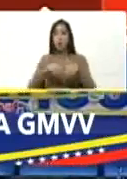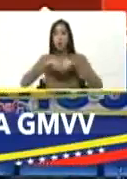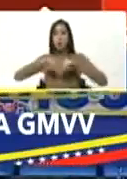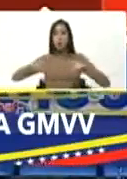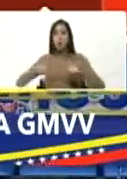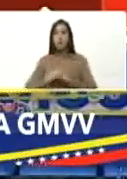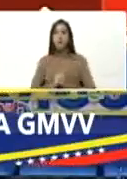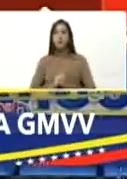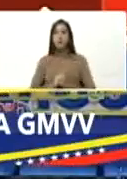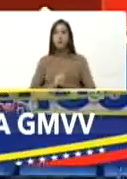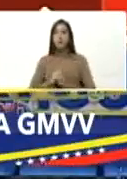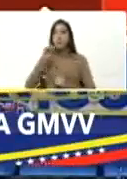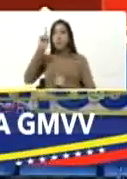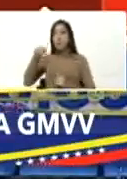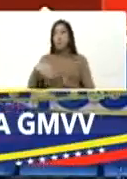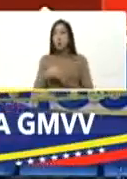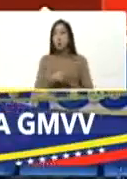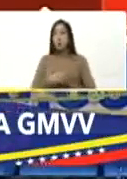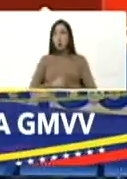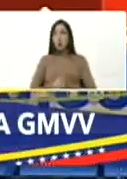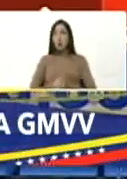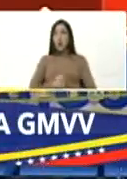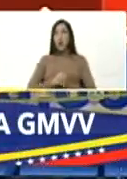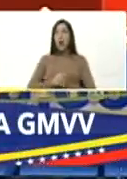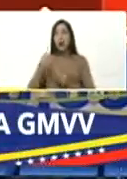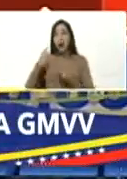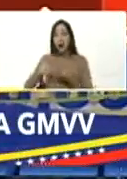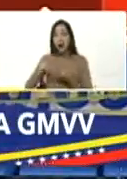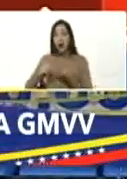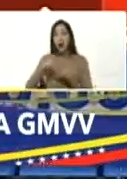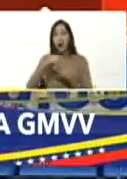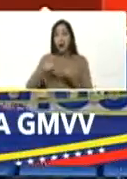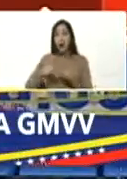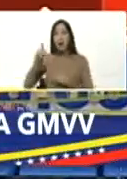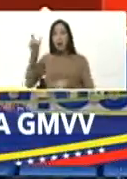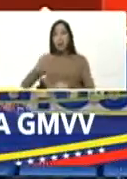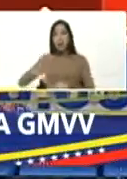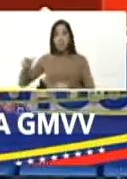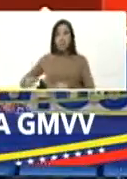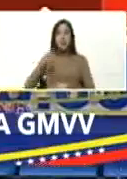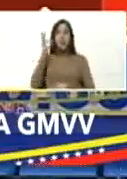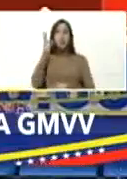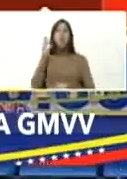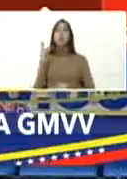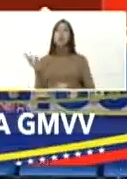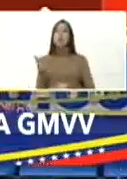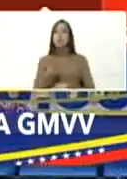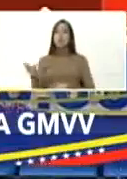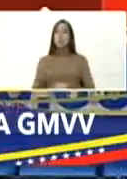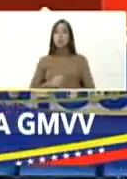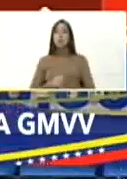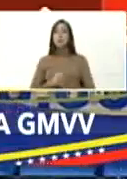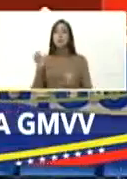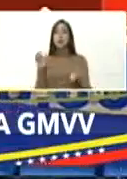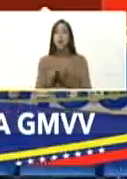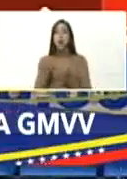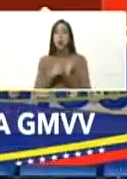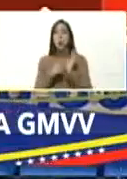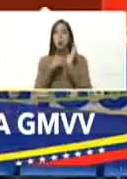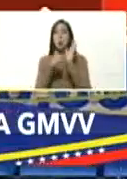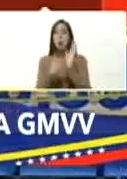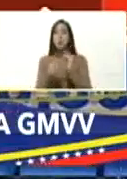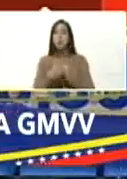con Scarlett. Rosaura, Brígida, Scarlett y Luis Rosales, desde Nueva Esparta.